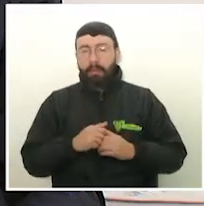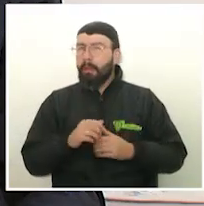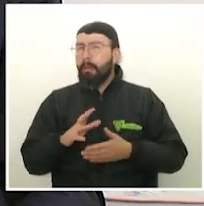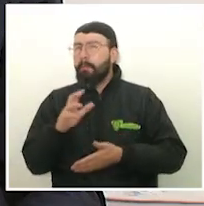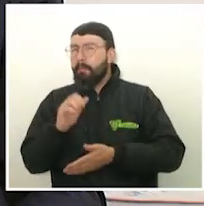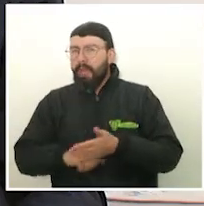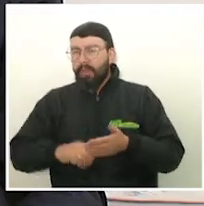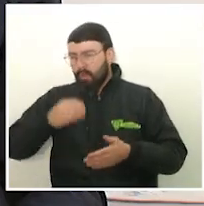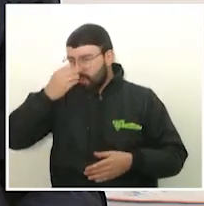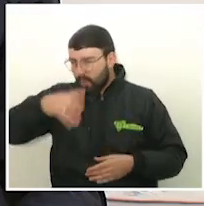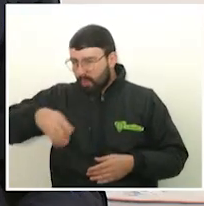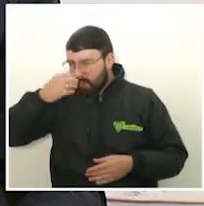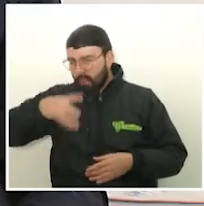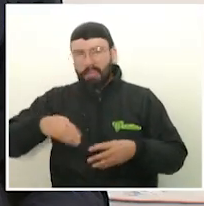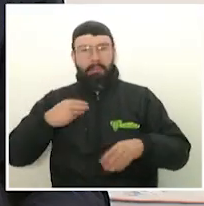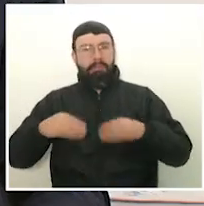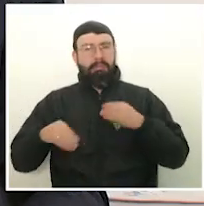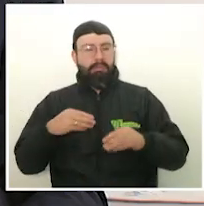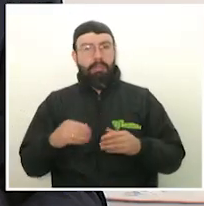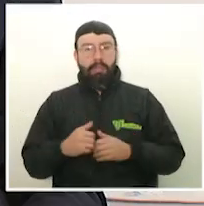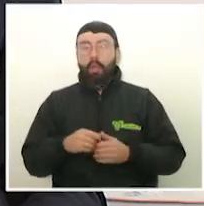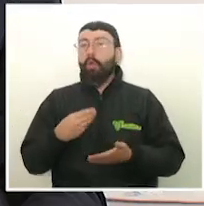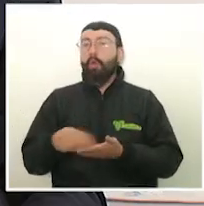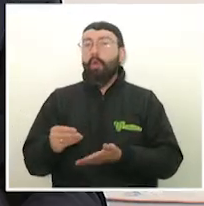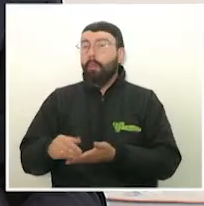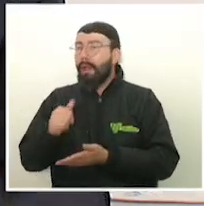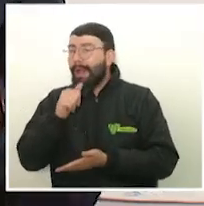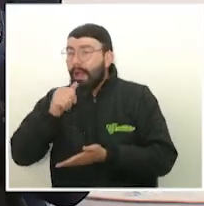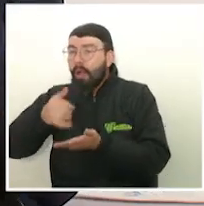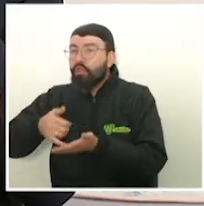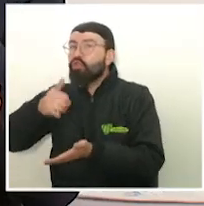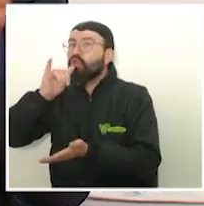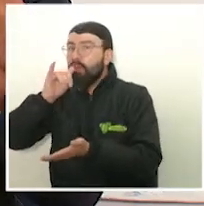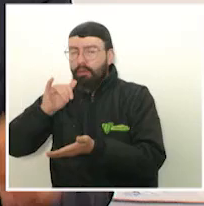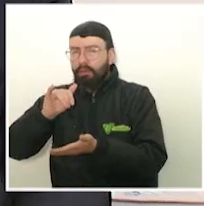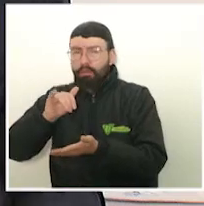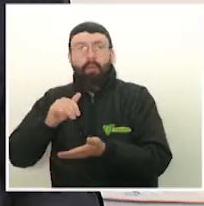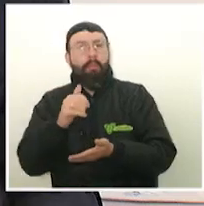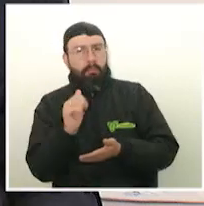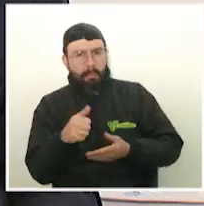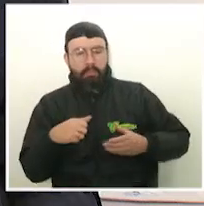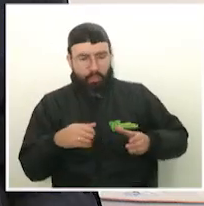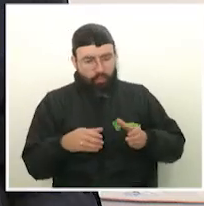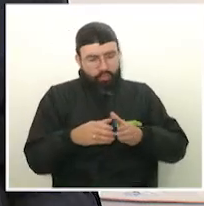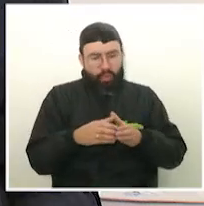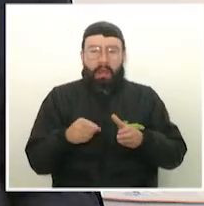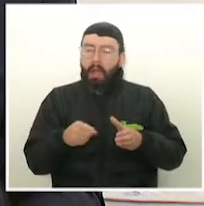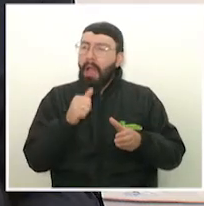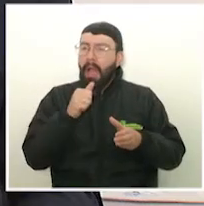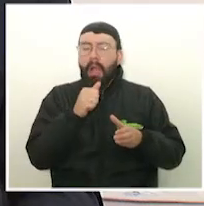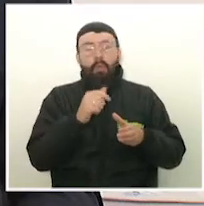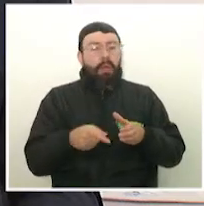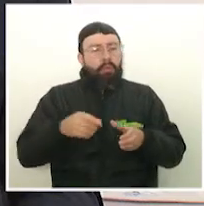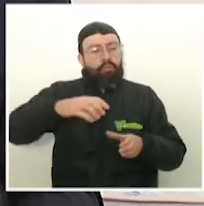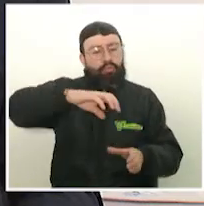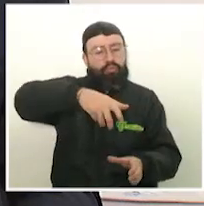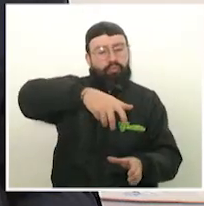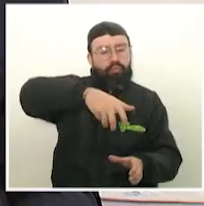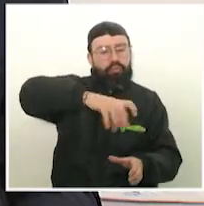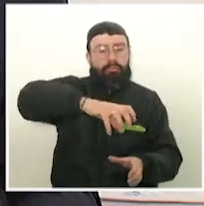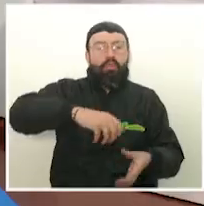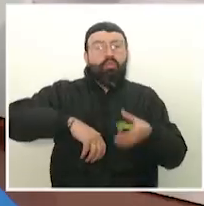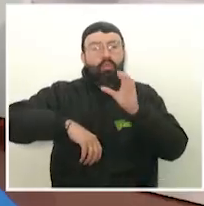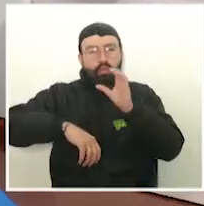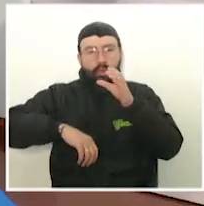plástico, no compren agua de botella, tengan sus termos personalizados, aprendamos de la